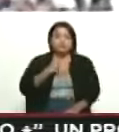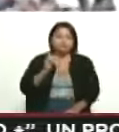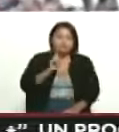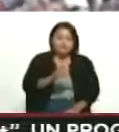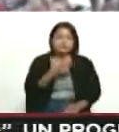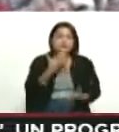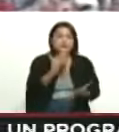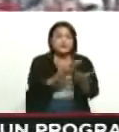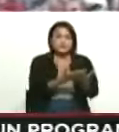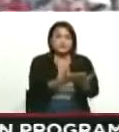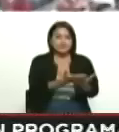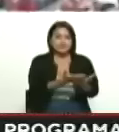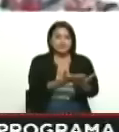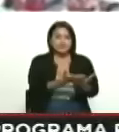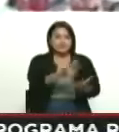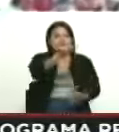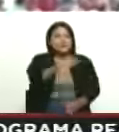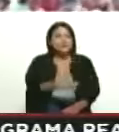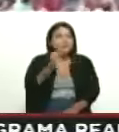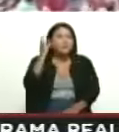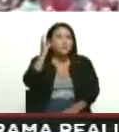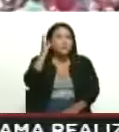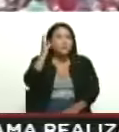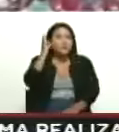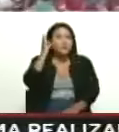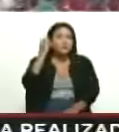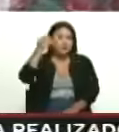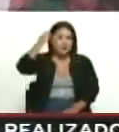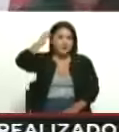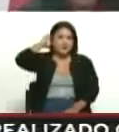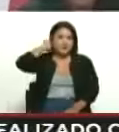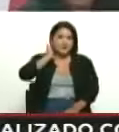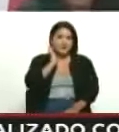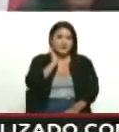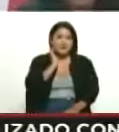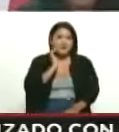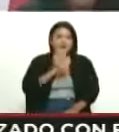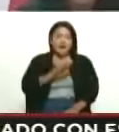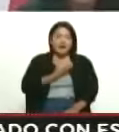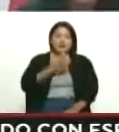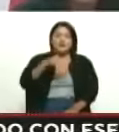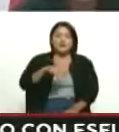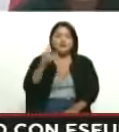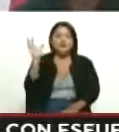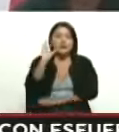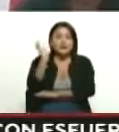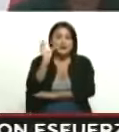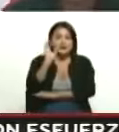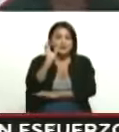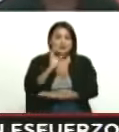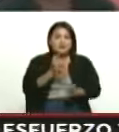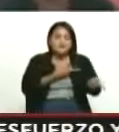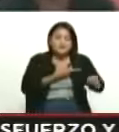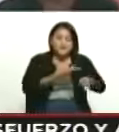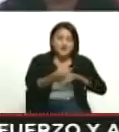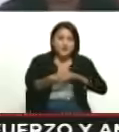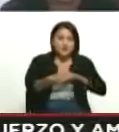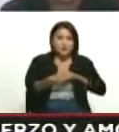querida compañera Carmen, que nos ha invitado, y nosotros